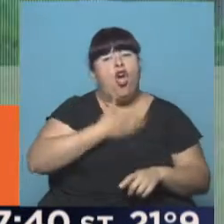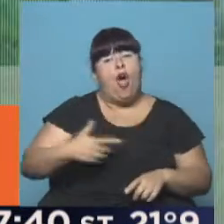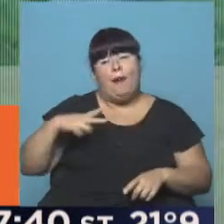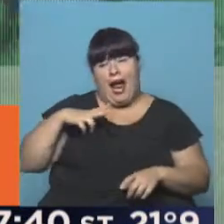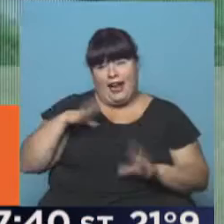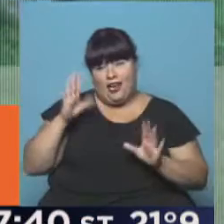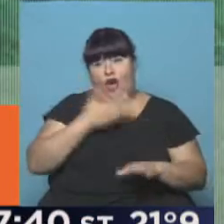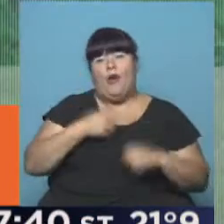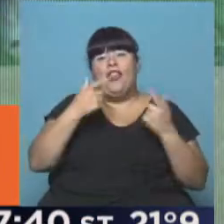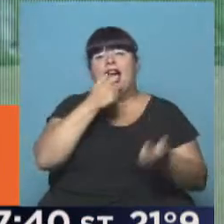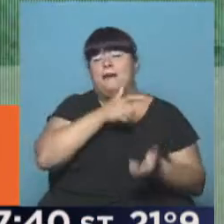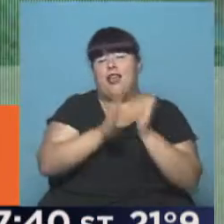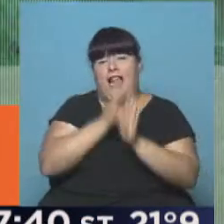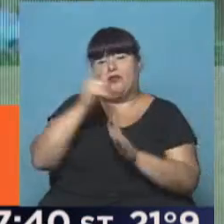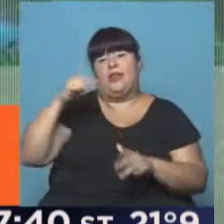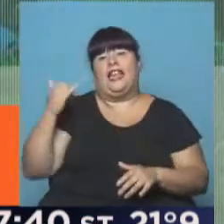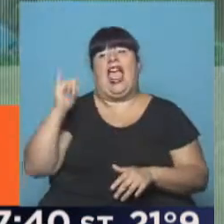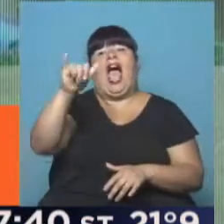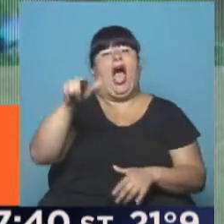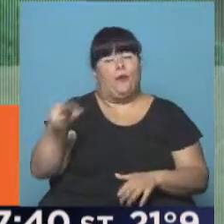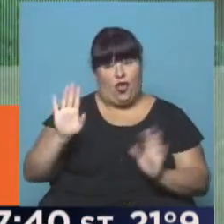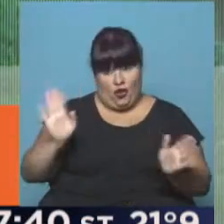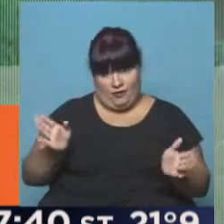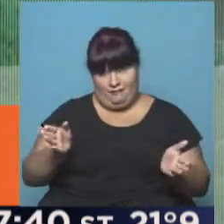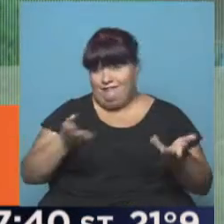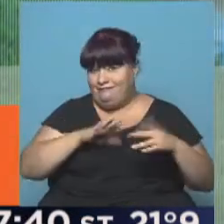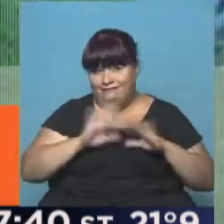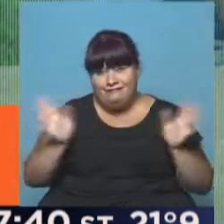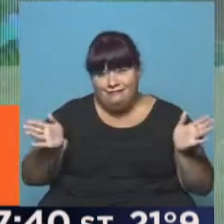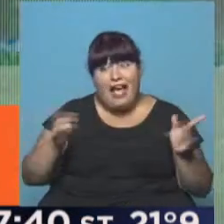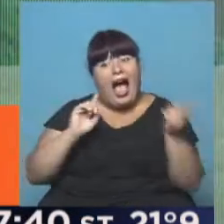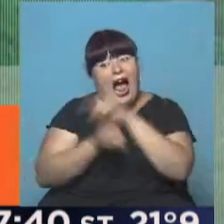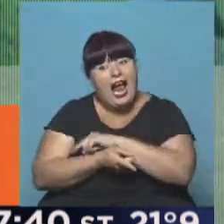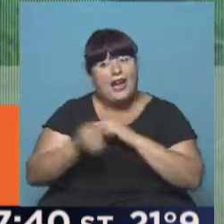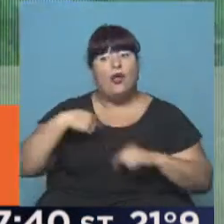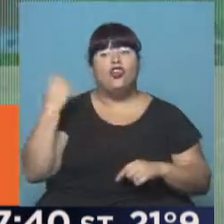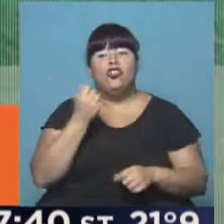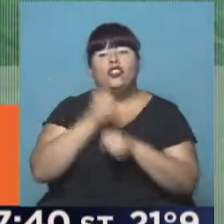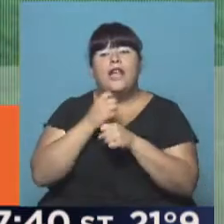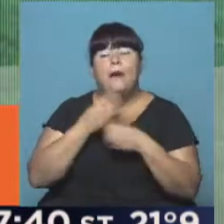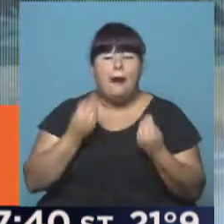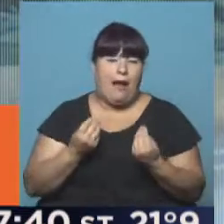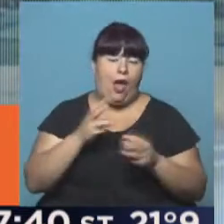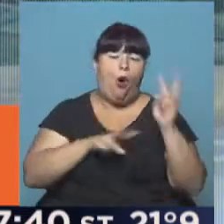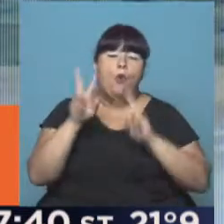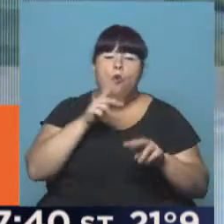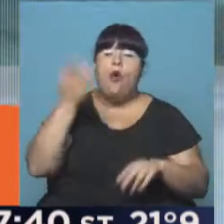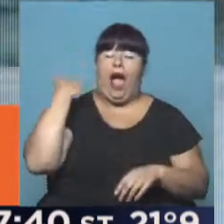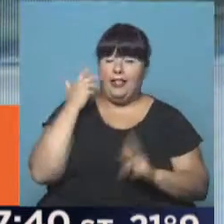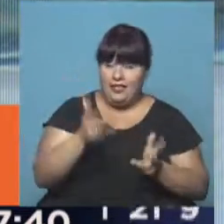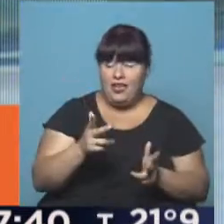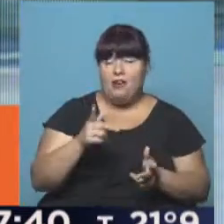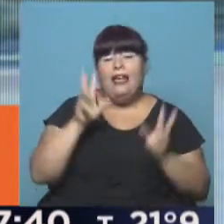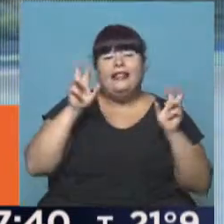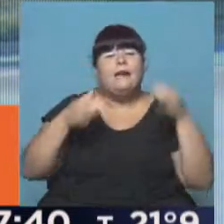ricos es el gobierno que le da medicamentos gratis a alguien que tiene un avión. Al contrario, en este caso lo que se está haciendo es realmente, como lo dije antes, es